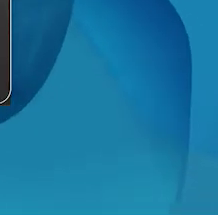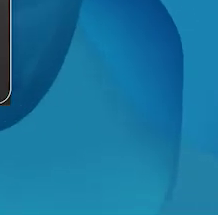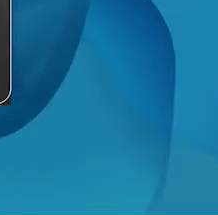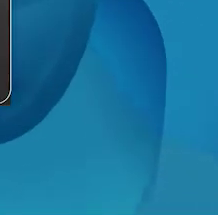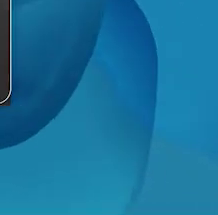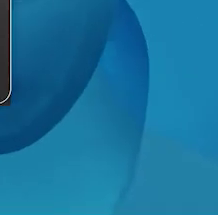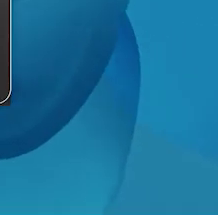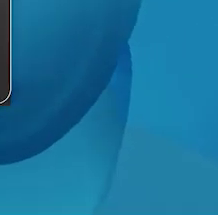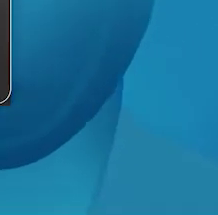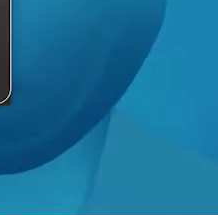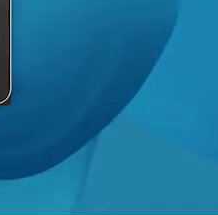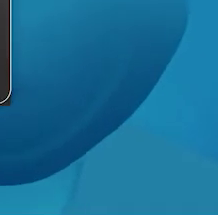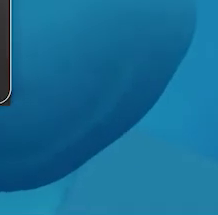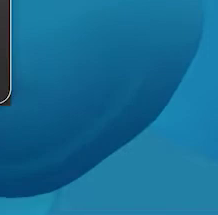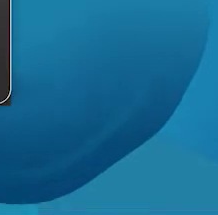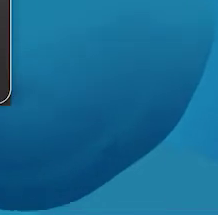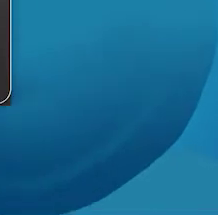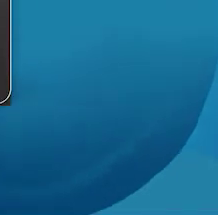¡Gracias!